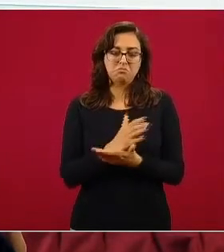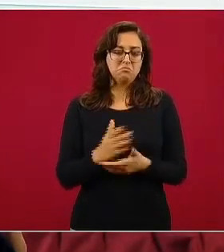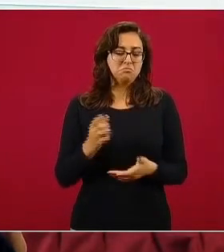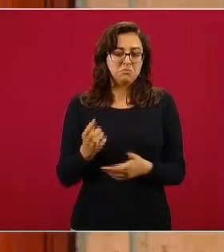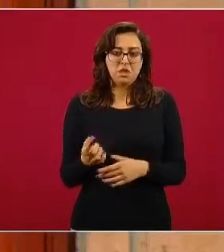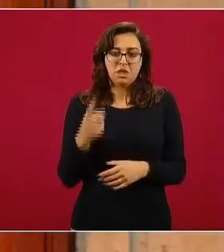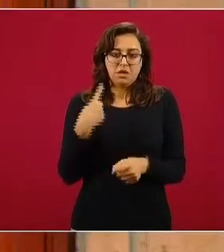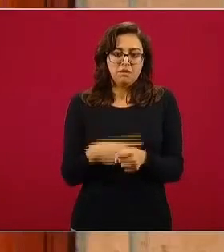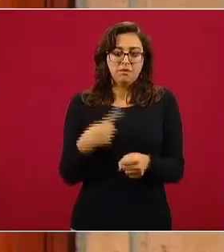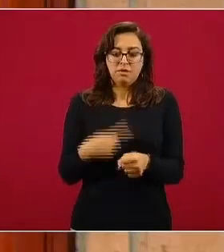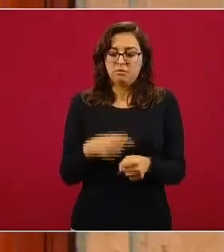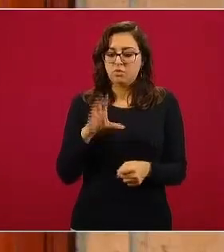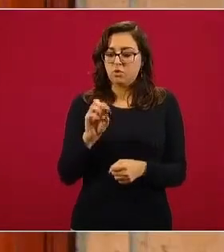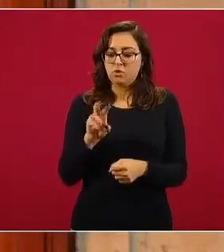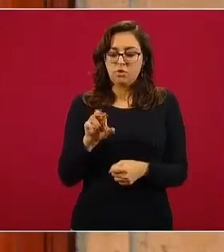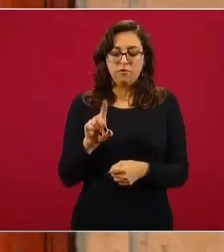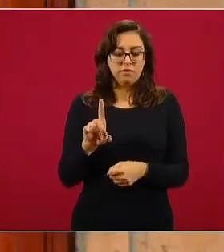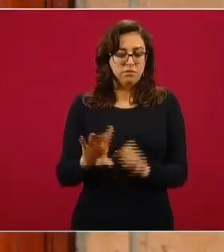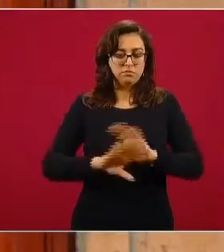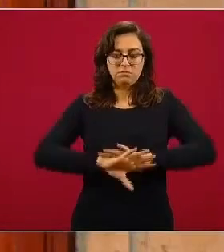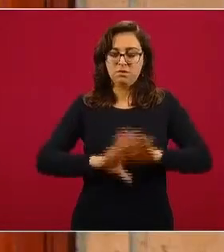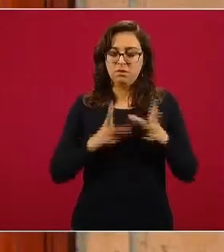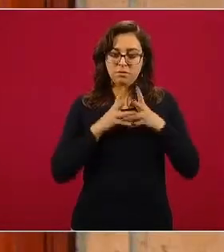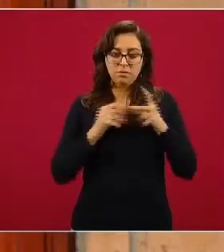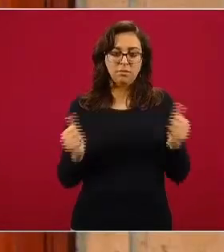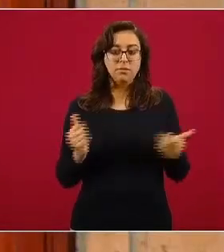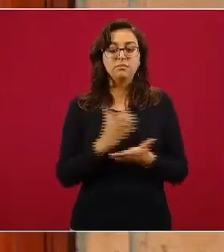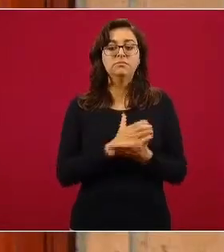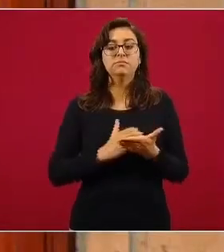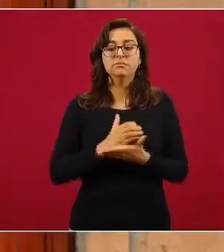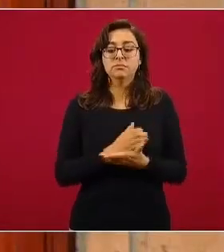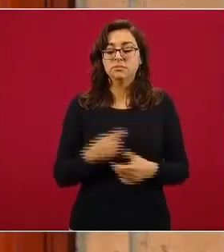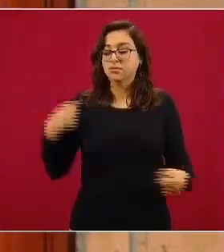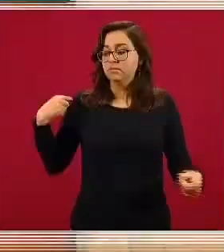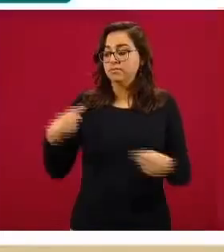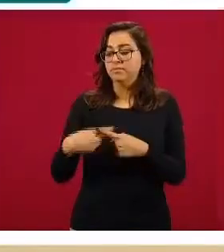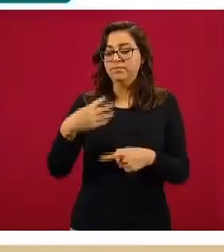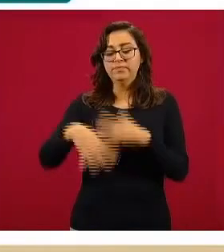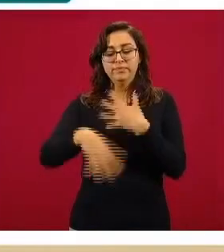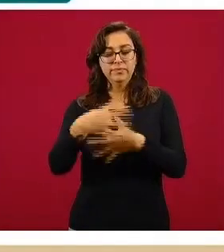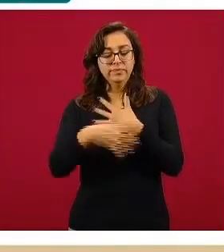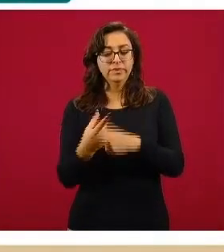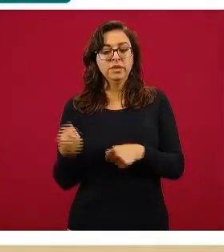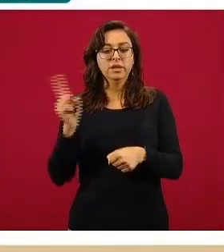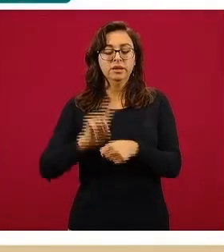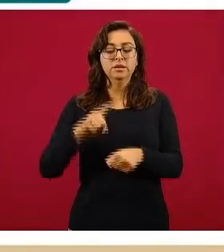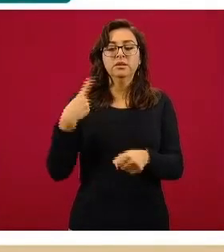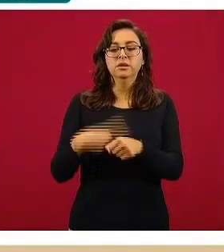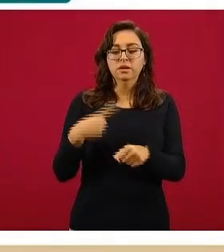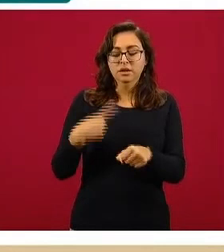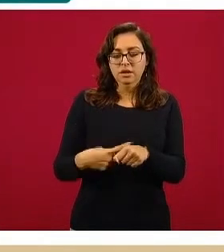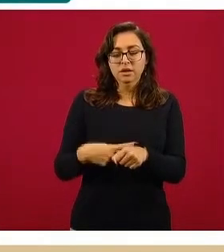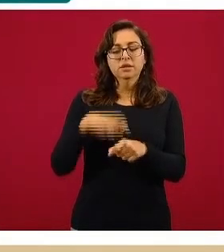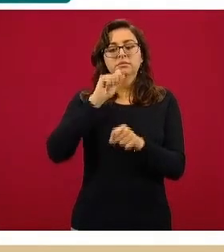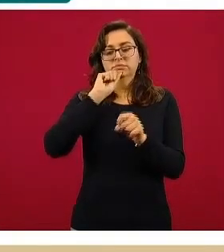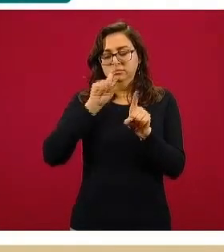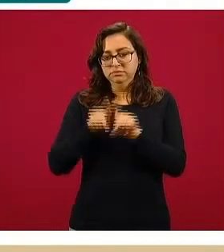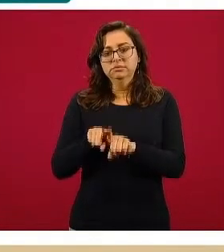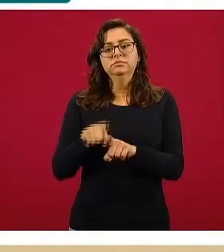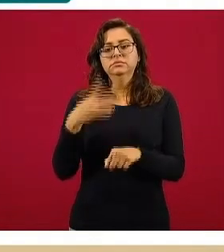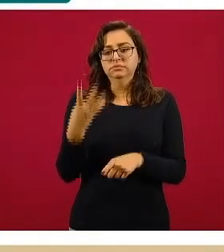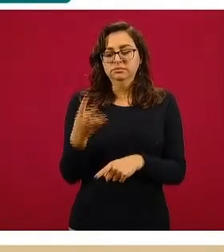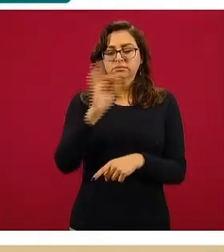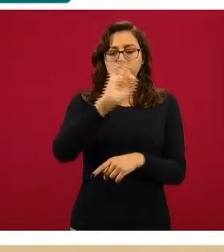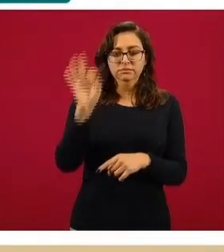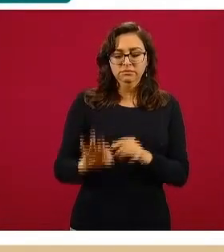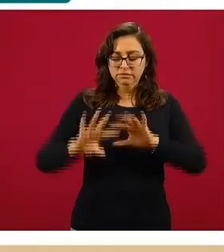el COVID-19, y nuestros casos activos estimados para el día de hoy vuelve a ser de un 4% en